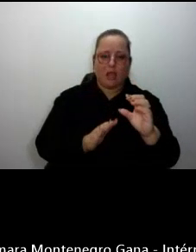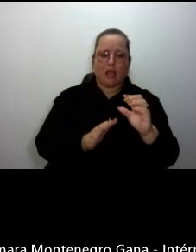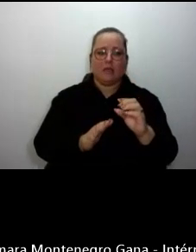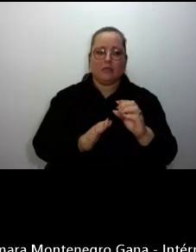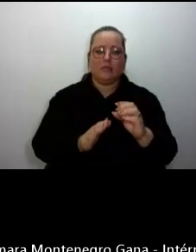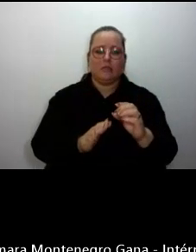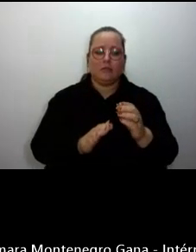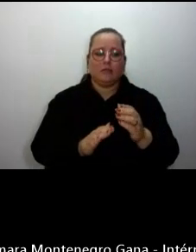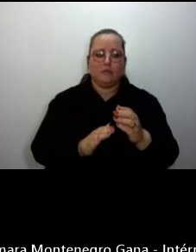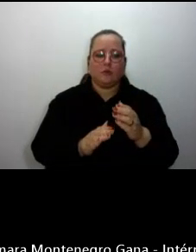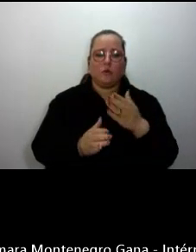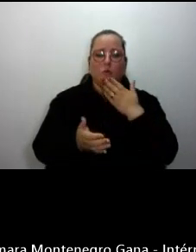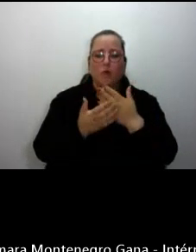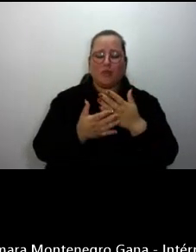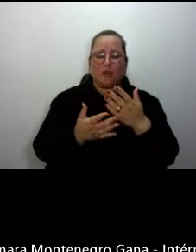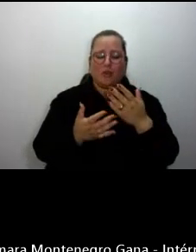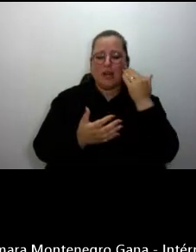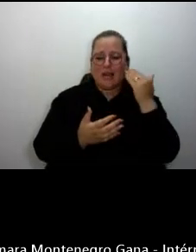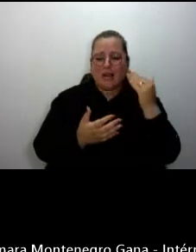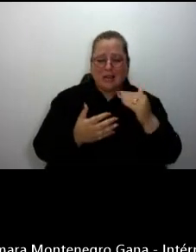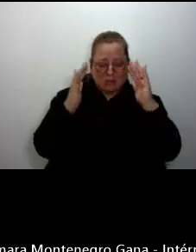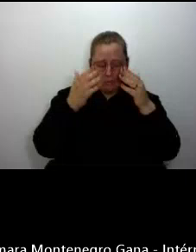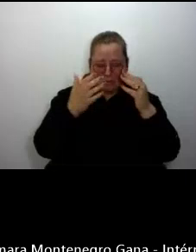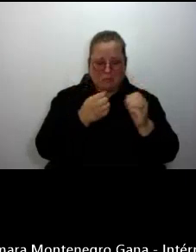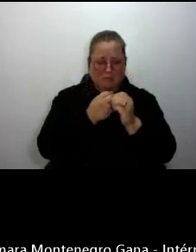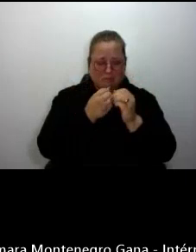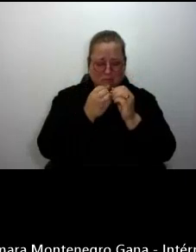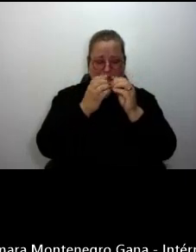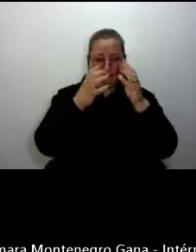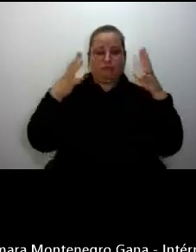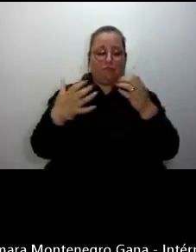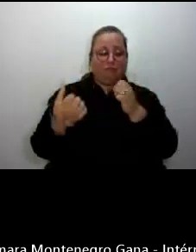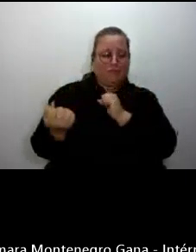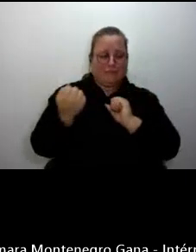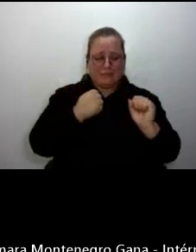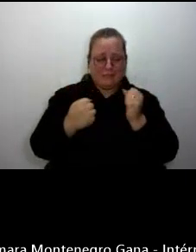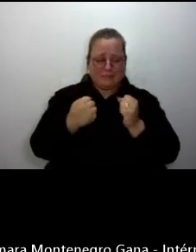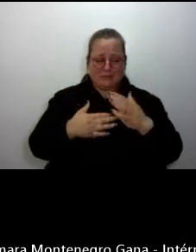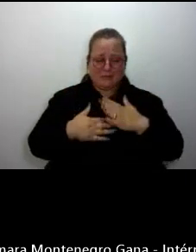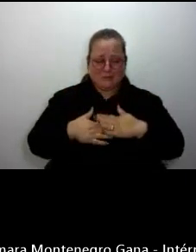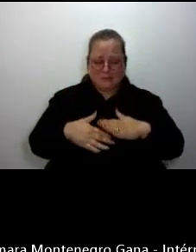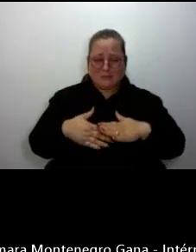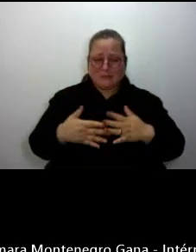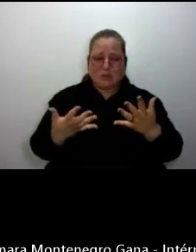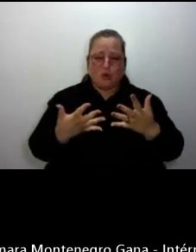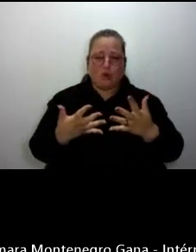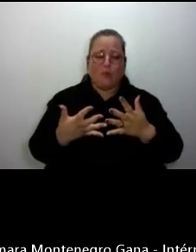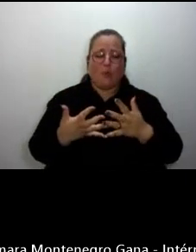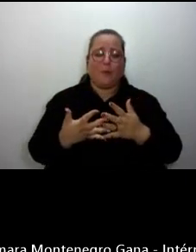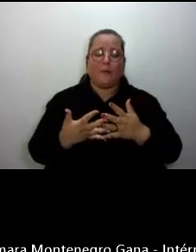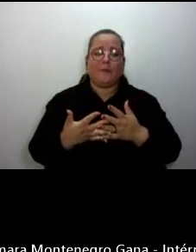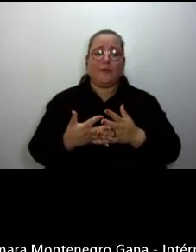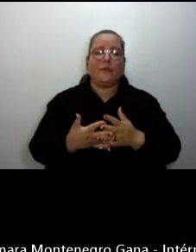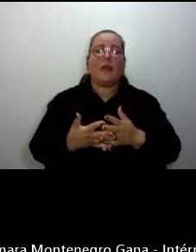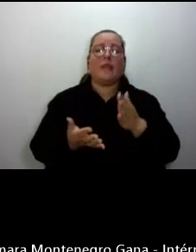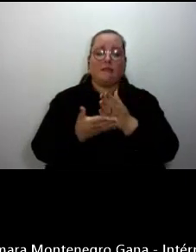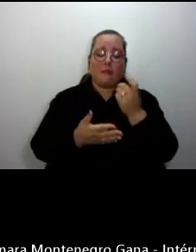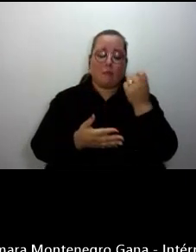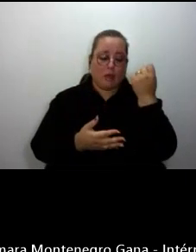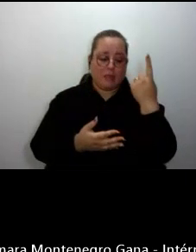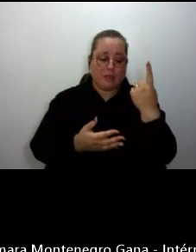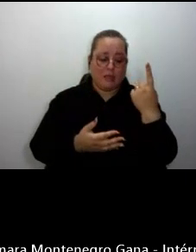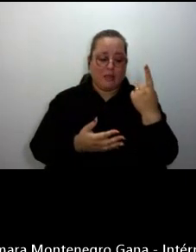ante de regulación emocional y conductual, o sea, apuntamos a lo emocional y conductual básicamente? Y aquí tenemos que entender que